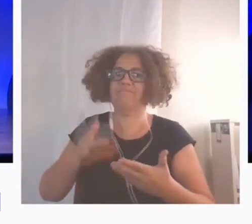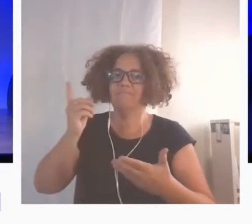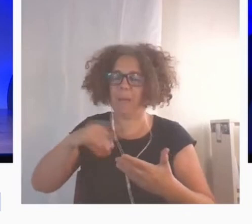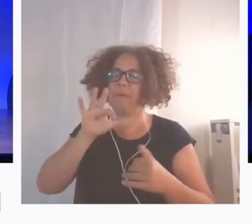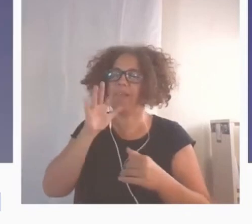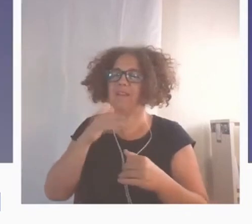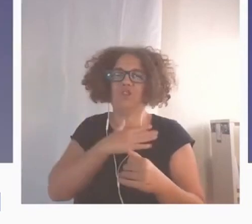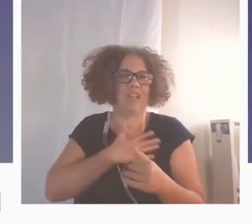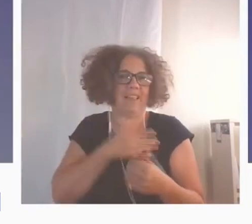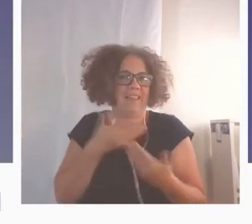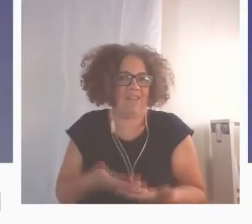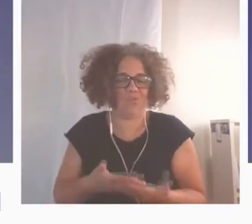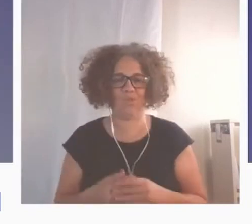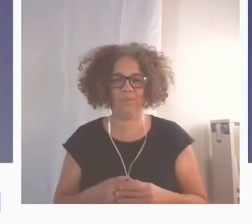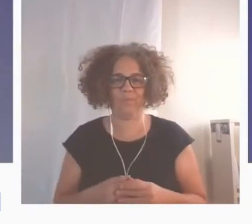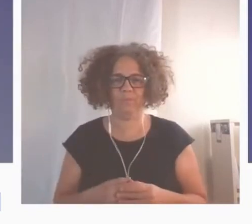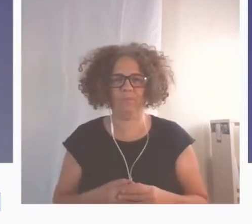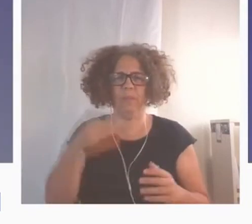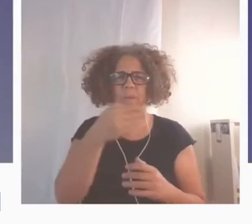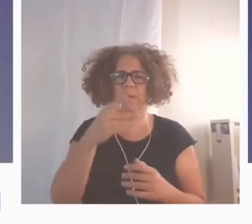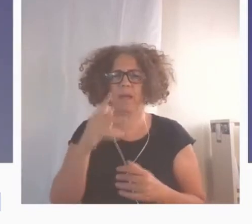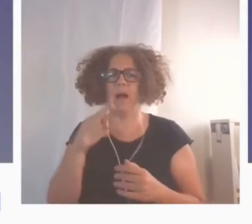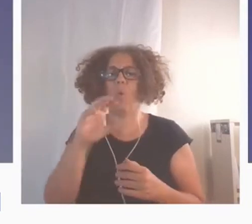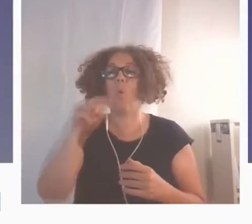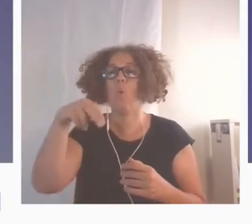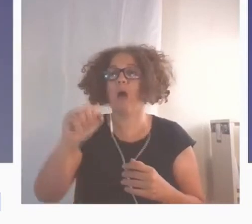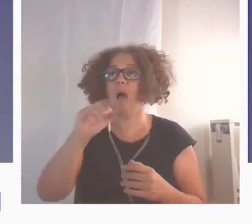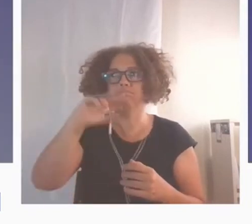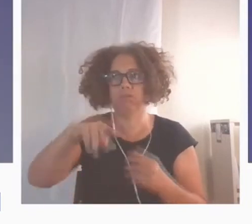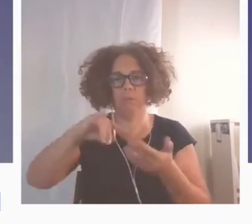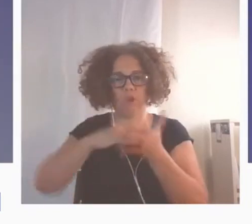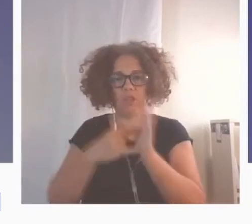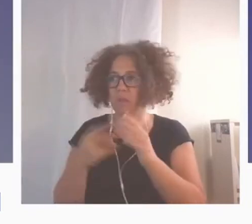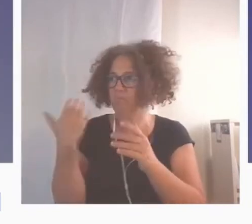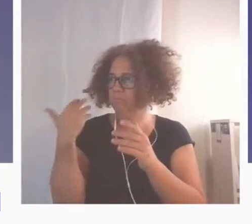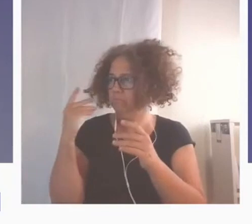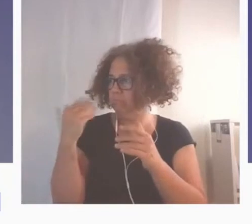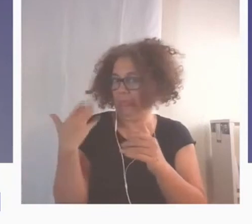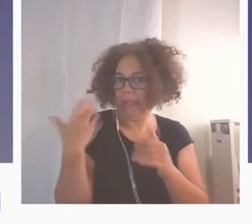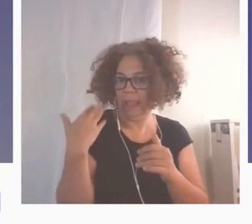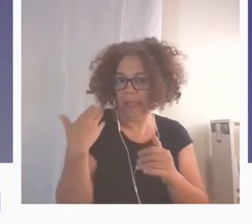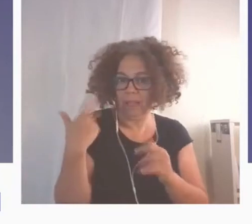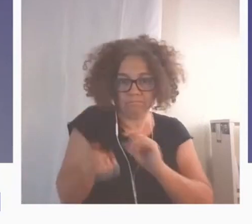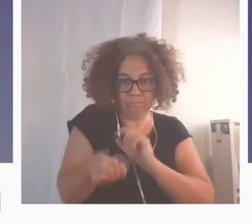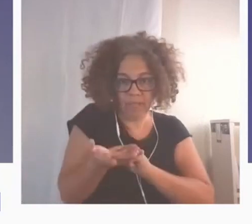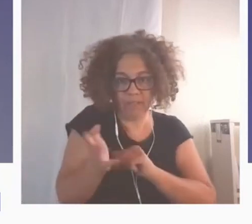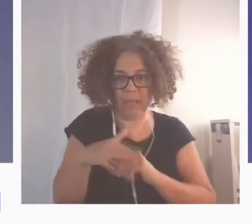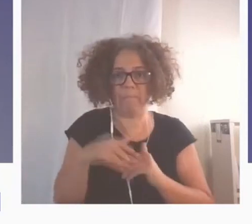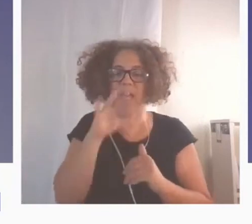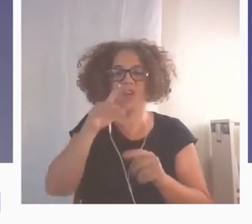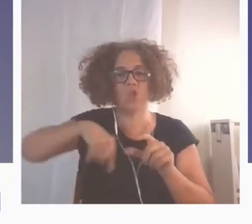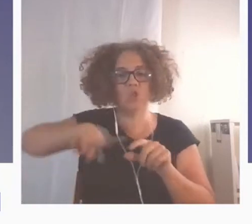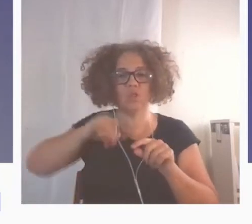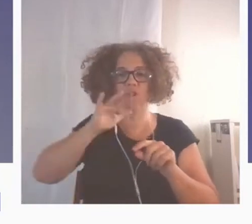decía Begoña, BBK Cuna es un proyecto que ha nacido hace bastante poco. Llevamos con las puertas abiertas como